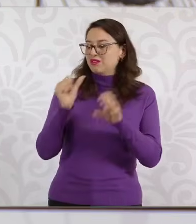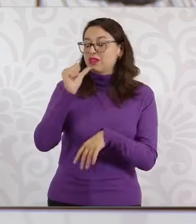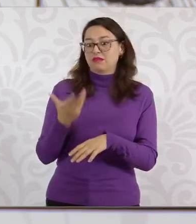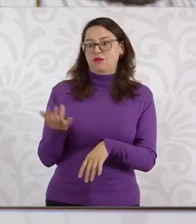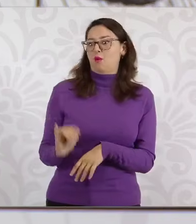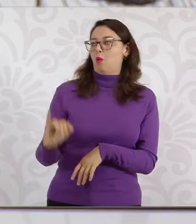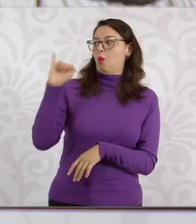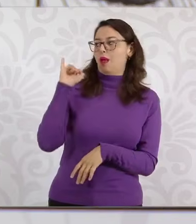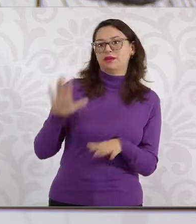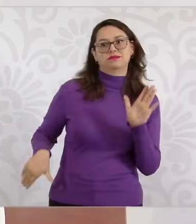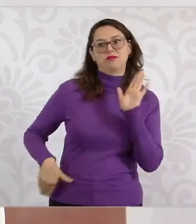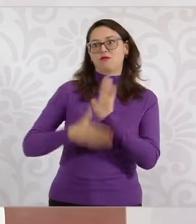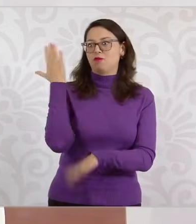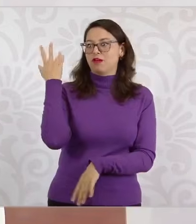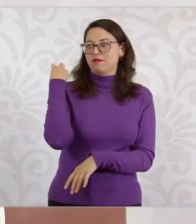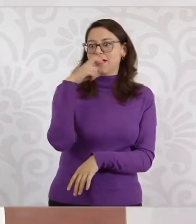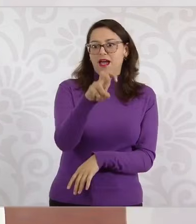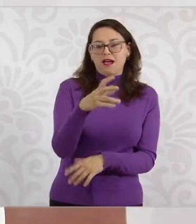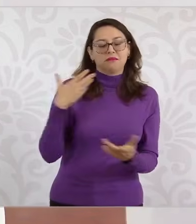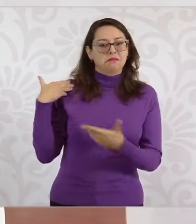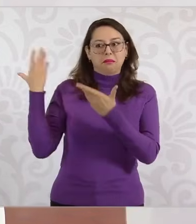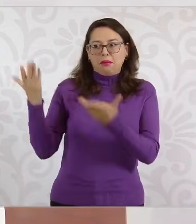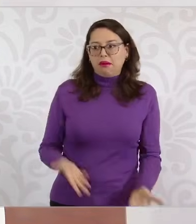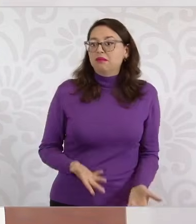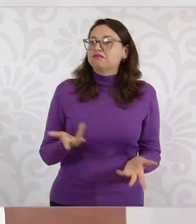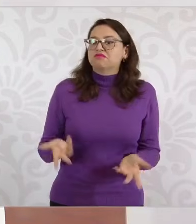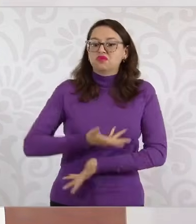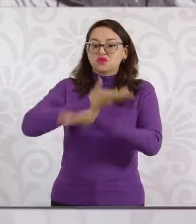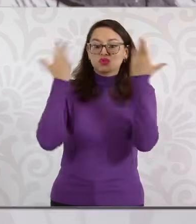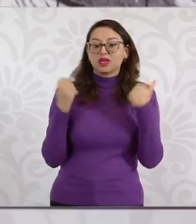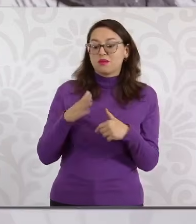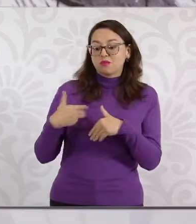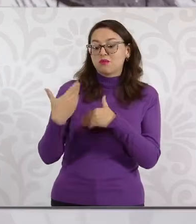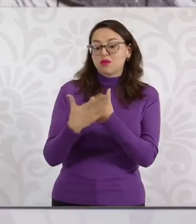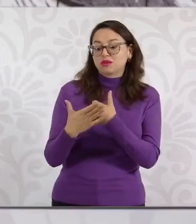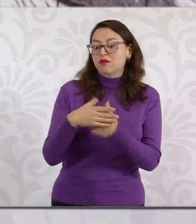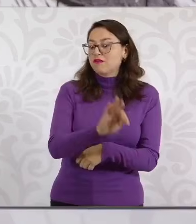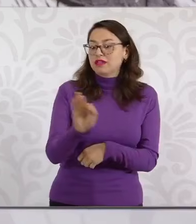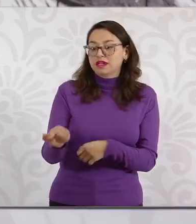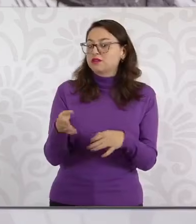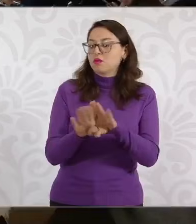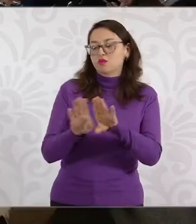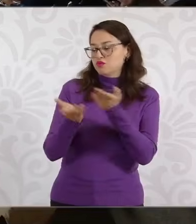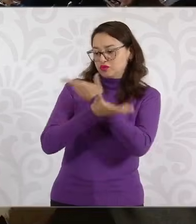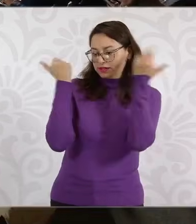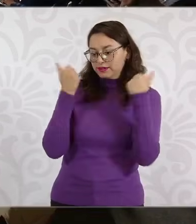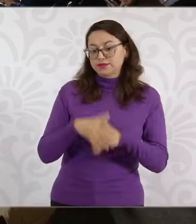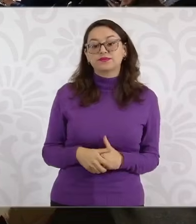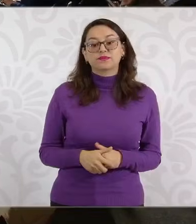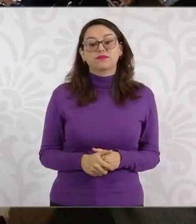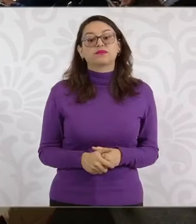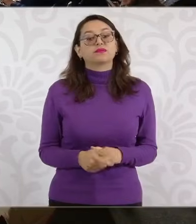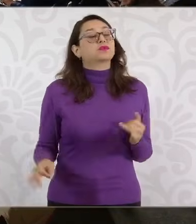fuera. Entonces no tengo conocimiento de cómo son las fechas que están planteando. Gracias. Y por último,